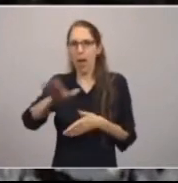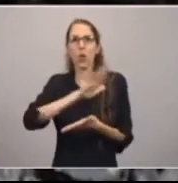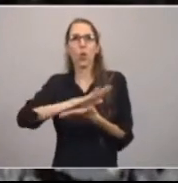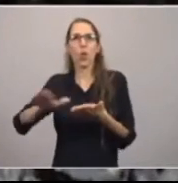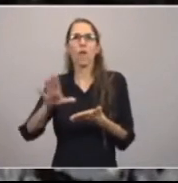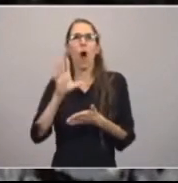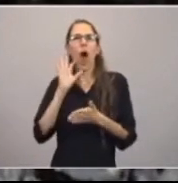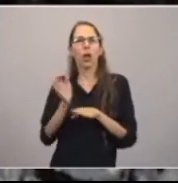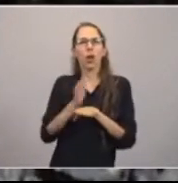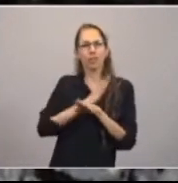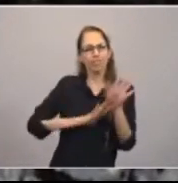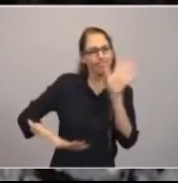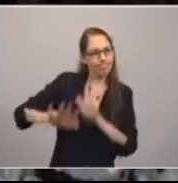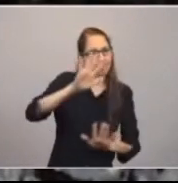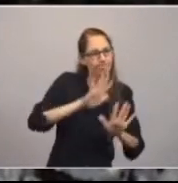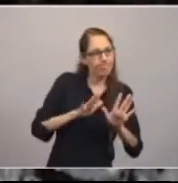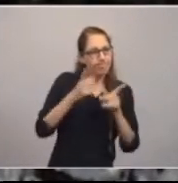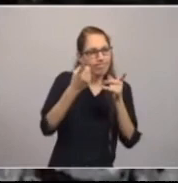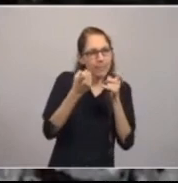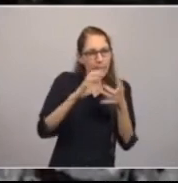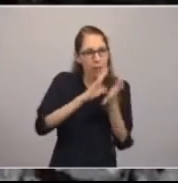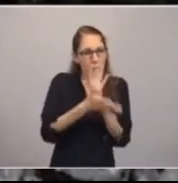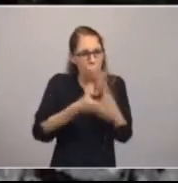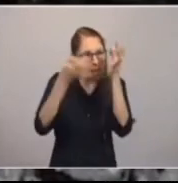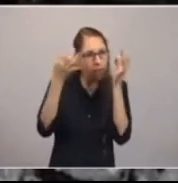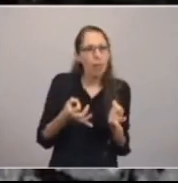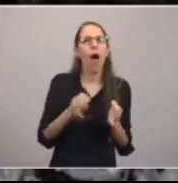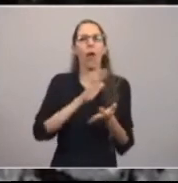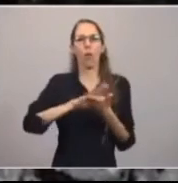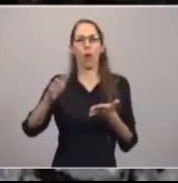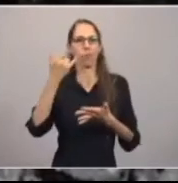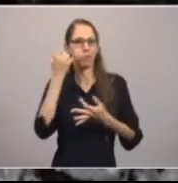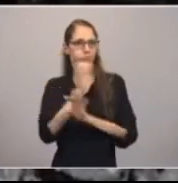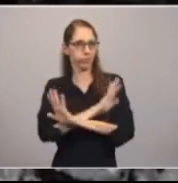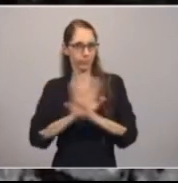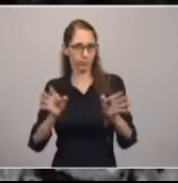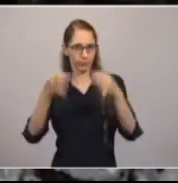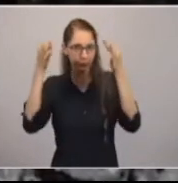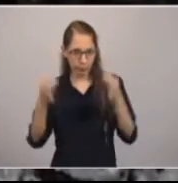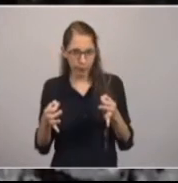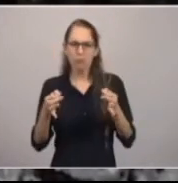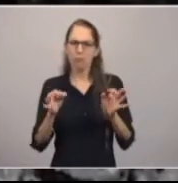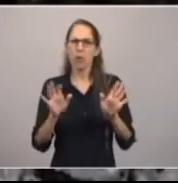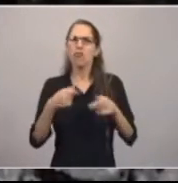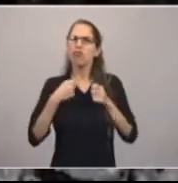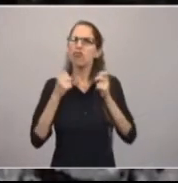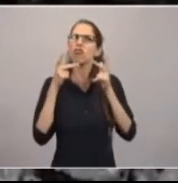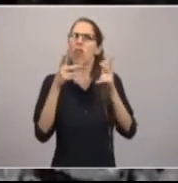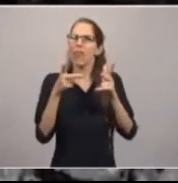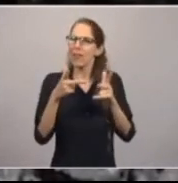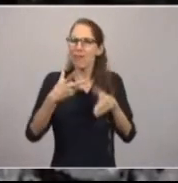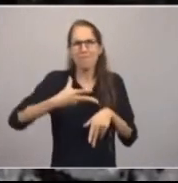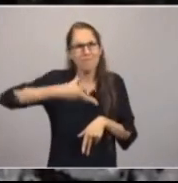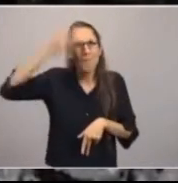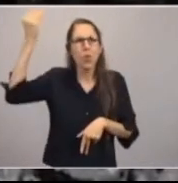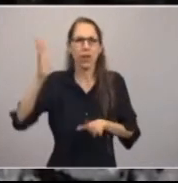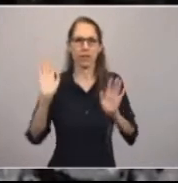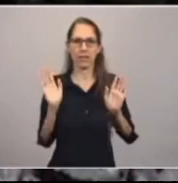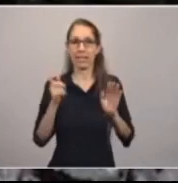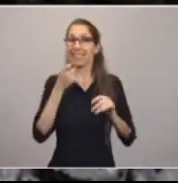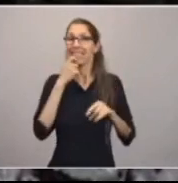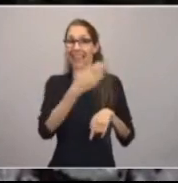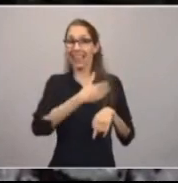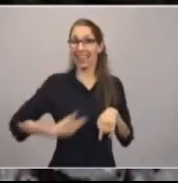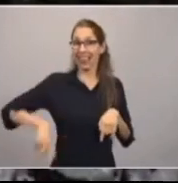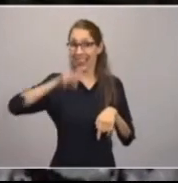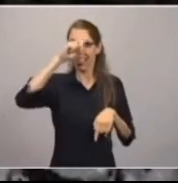especiales, pero lo digo una y mil veces: si no está el Estado en estas cosas, no hay nadie. No es que te lo